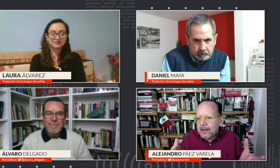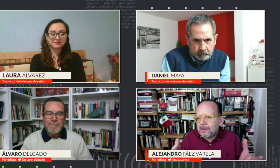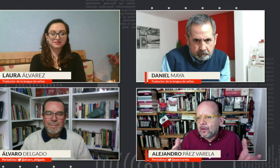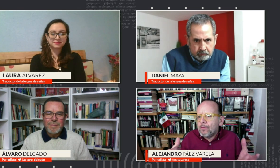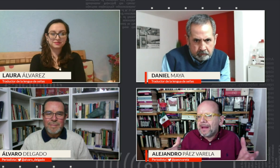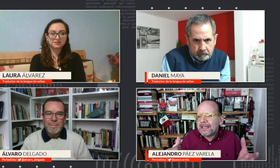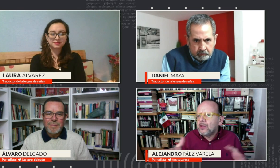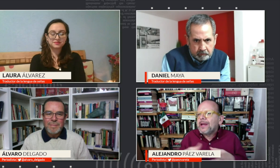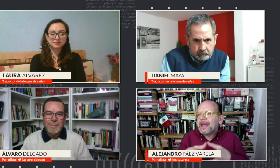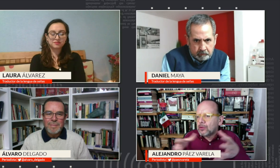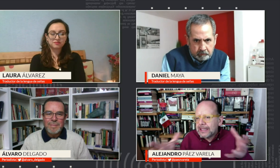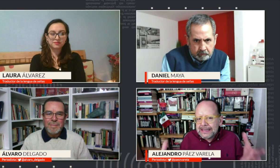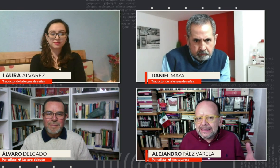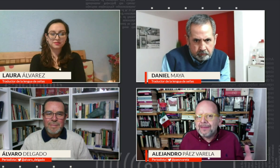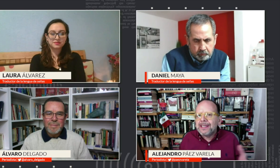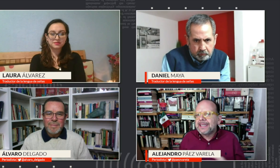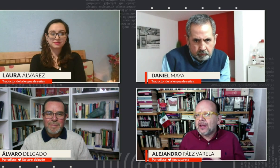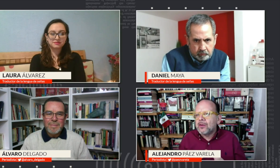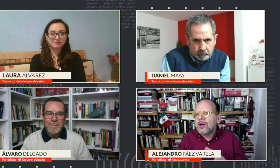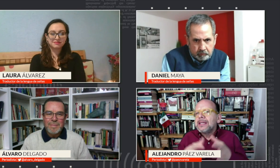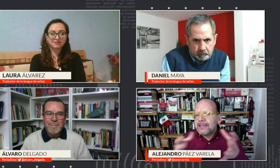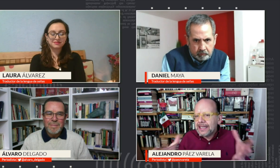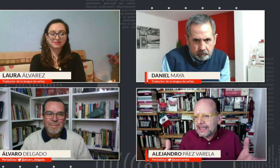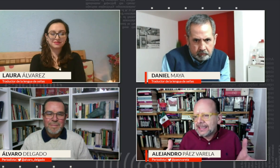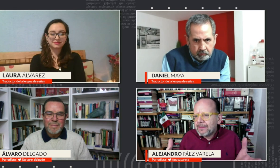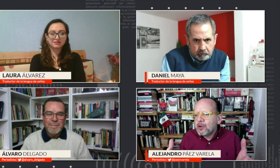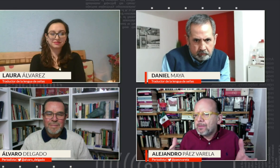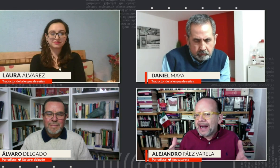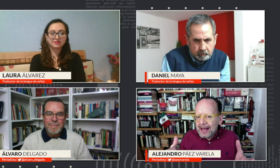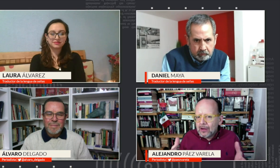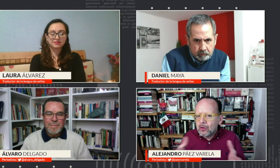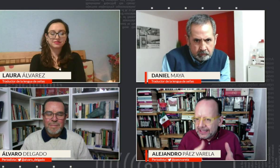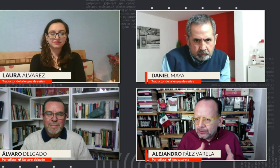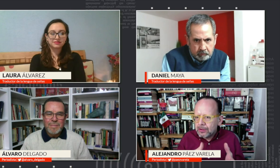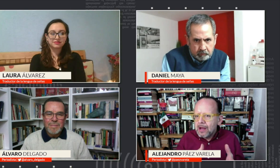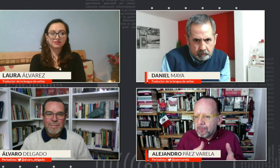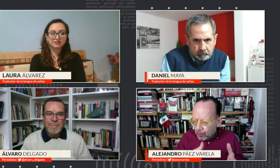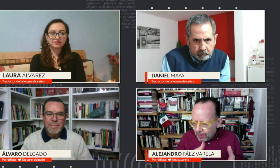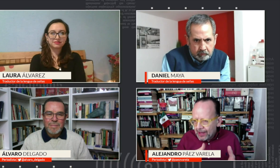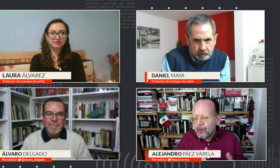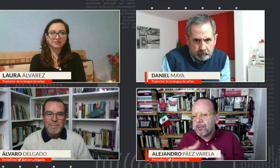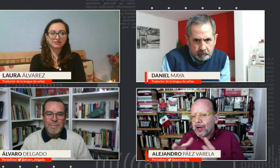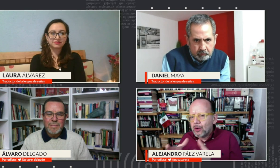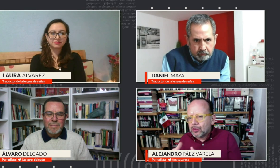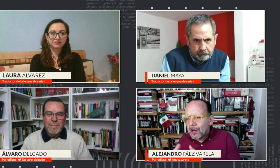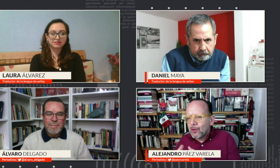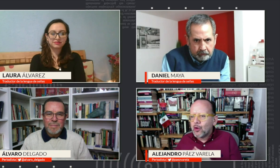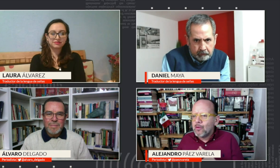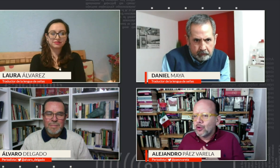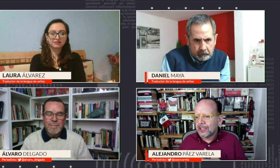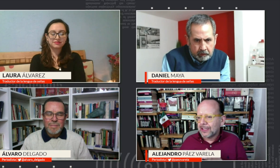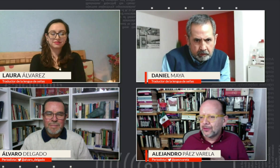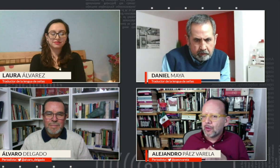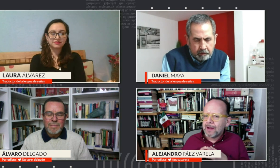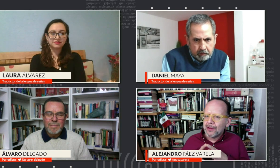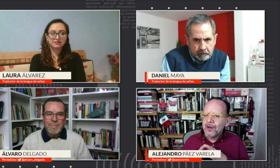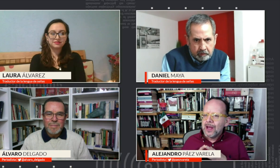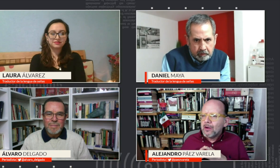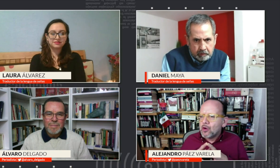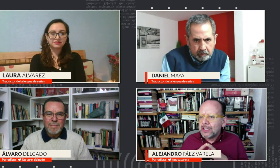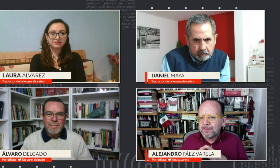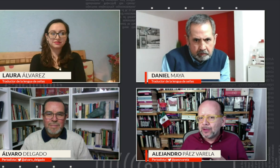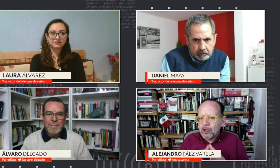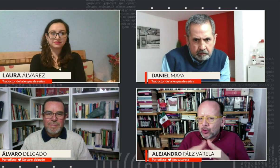ha convertido, en qué los ha sensibilizado, si les ha servido para algo eso, por un lado, y por el otro lado, cómo los ha